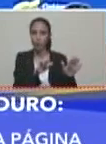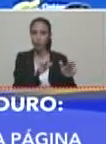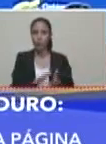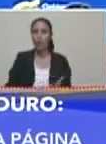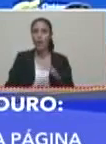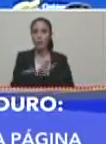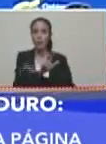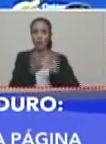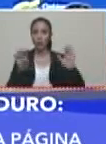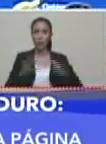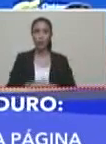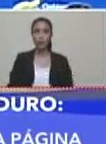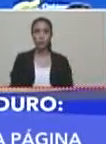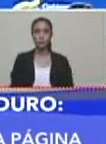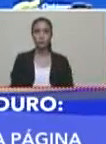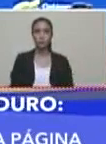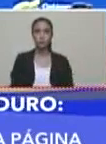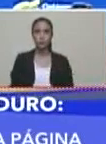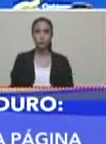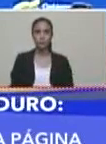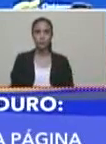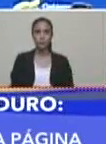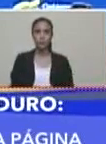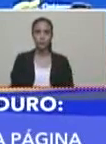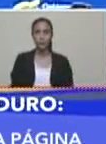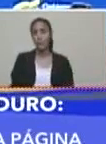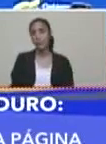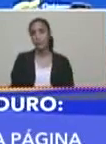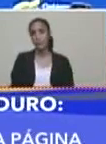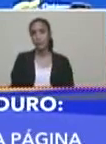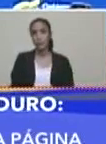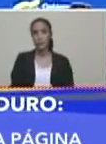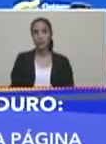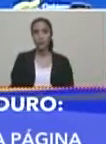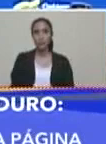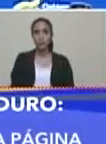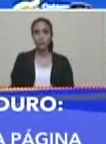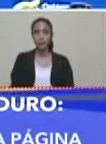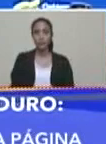2.385.839 intervenciones quirúrgicas, consultas, 80.000 que nos dan